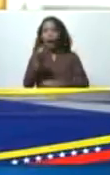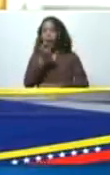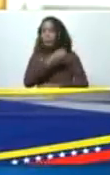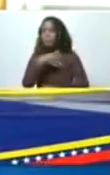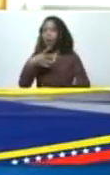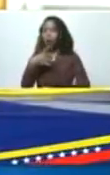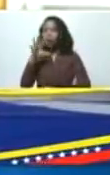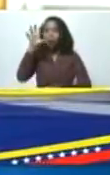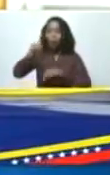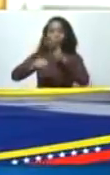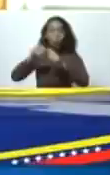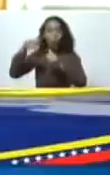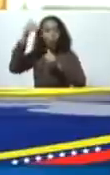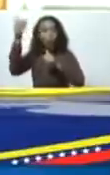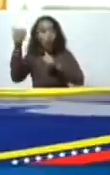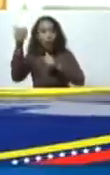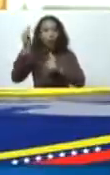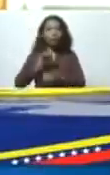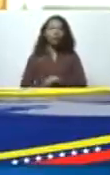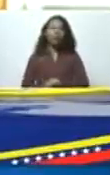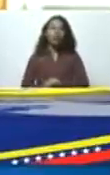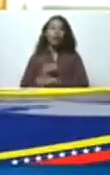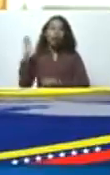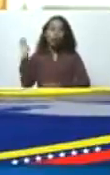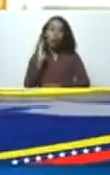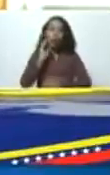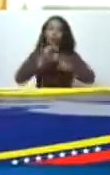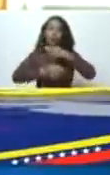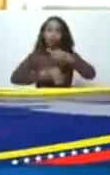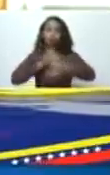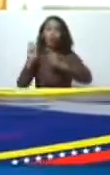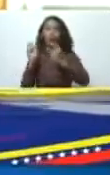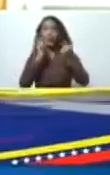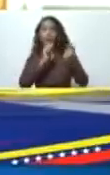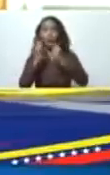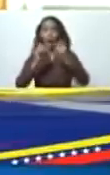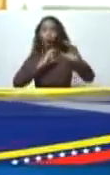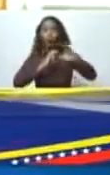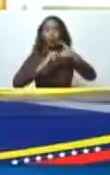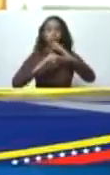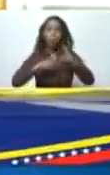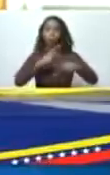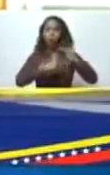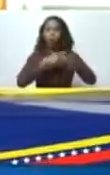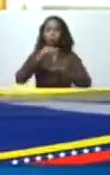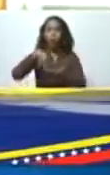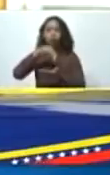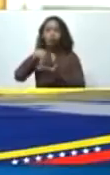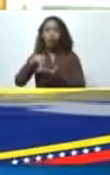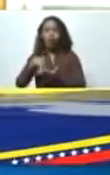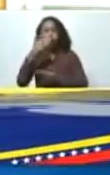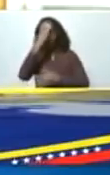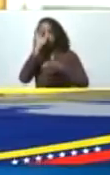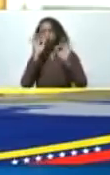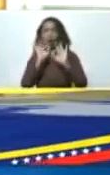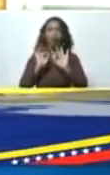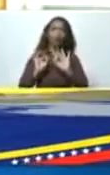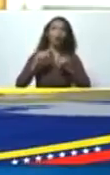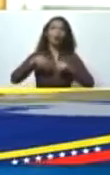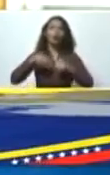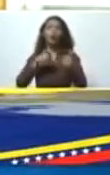las importaciones del arroz blanco. Es algo que hemos venido conversando con los productores nacionales. Y sin duda alguna, la